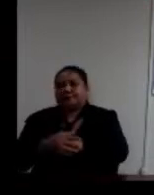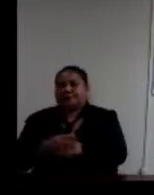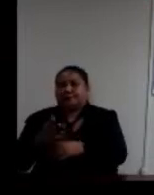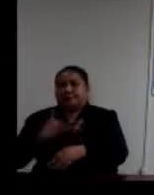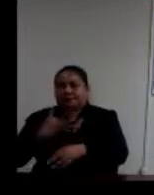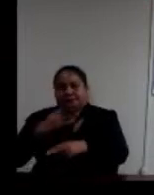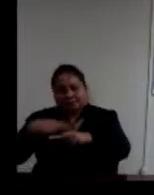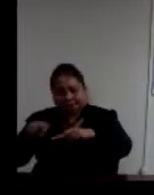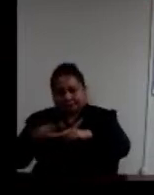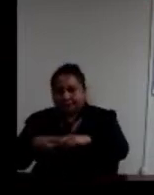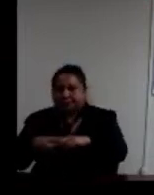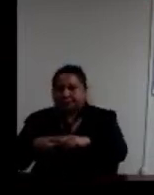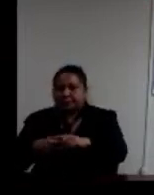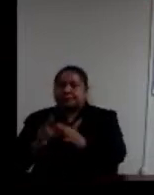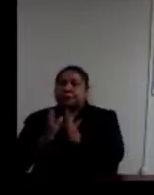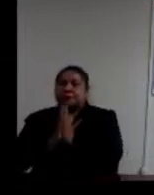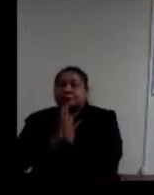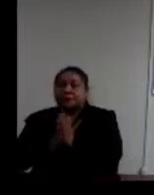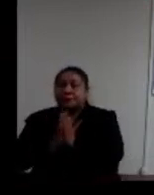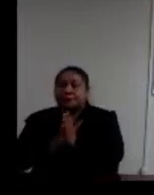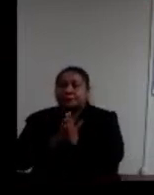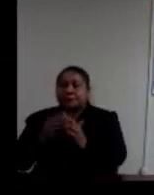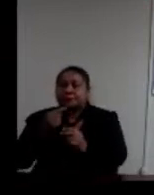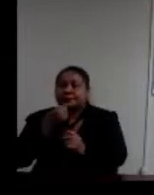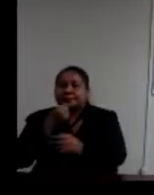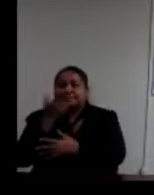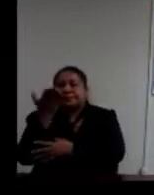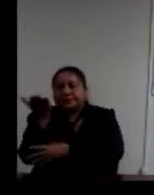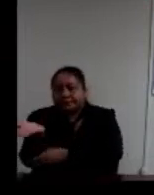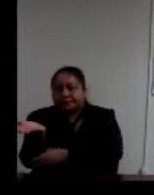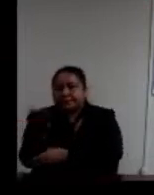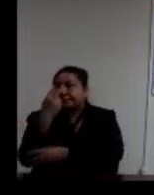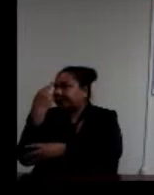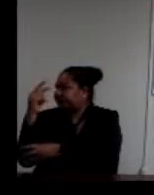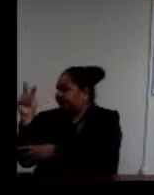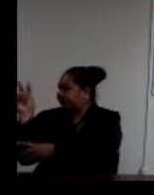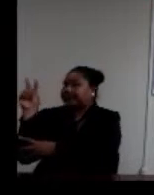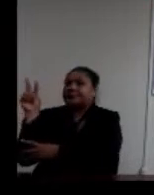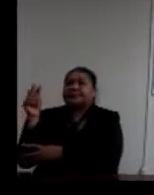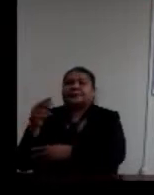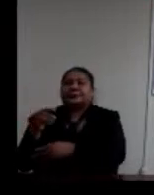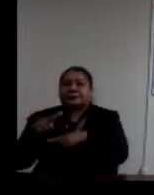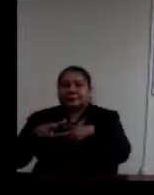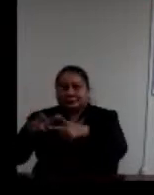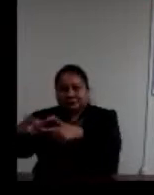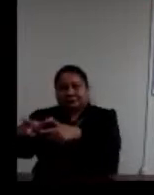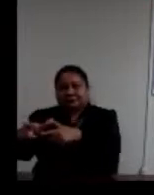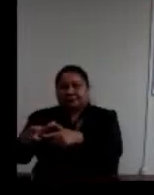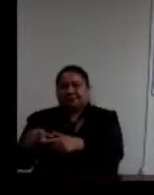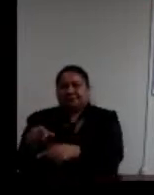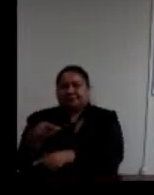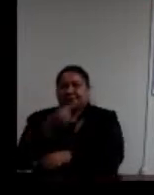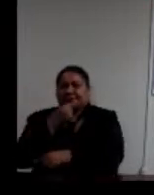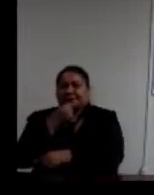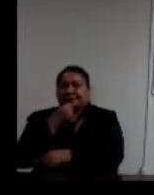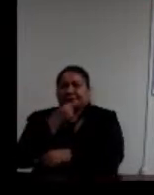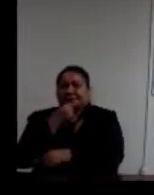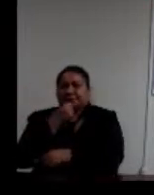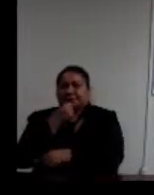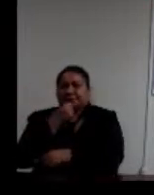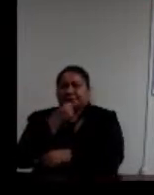Entonces, le pedimos al niño que voltee a vernos, siga la secuencia, y en su mente están, así como lo vemos en la